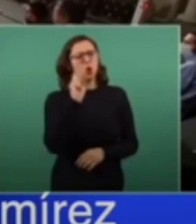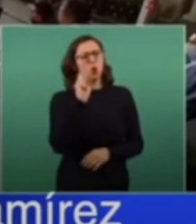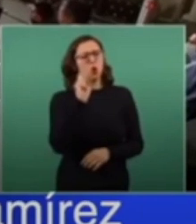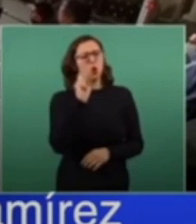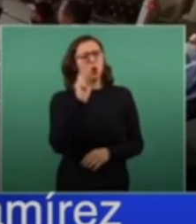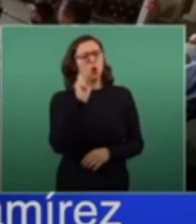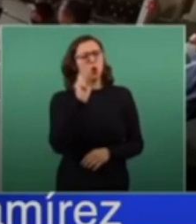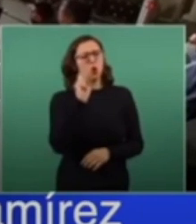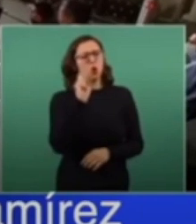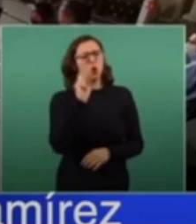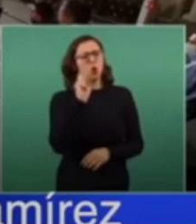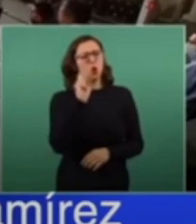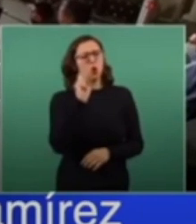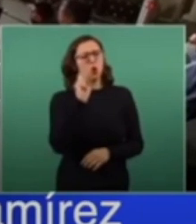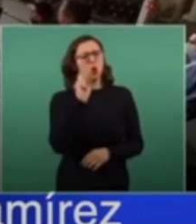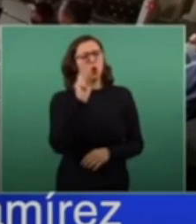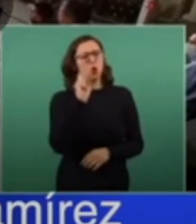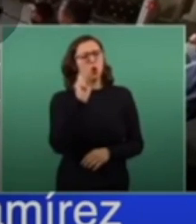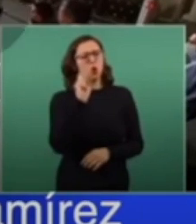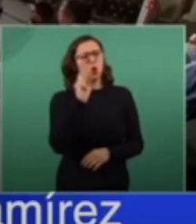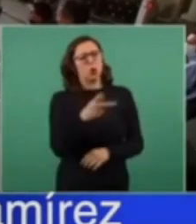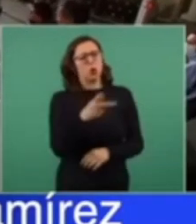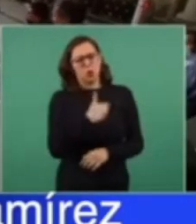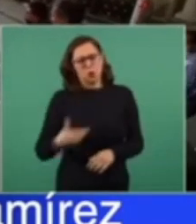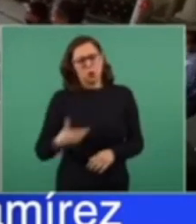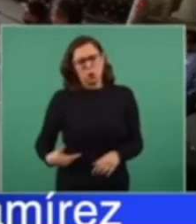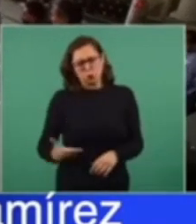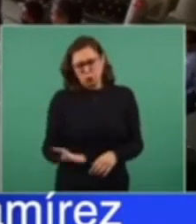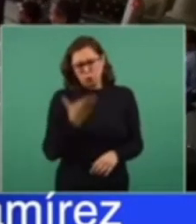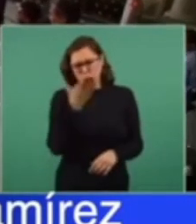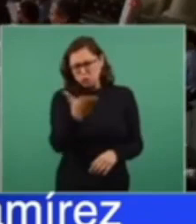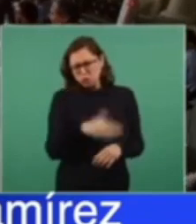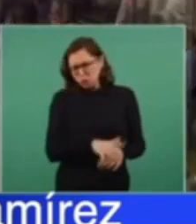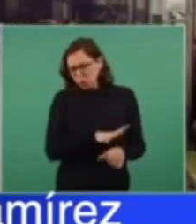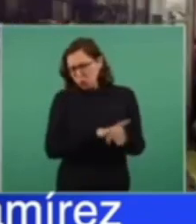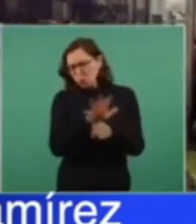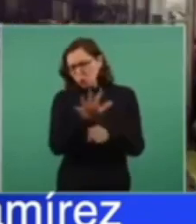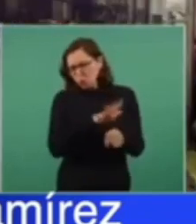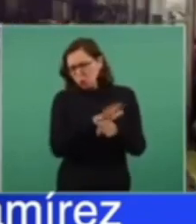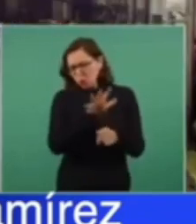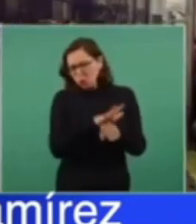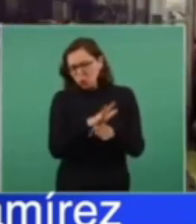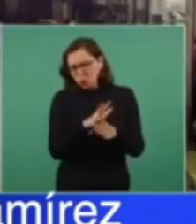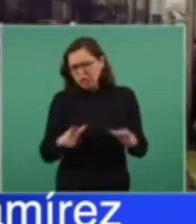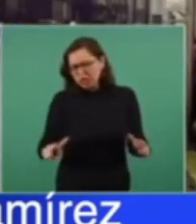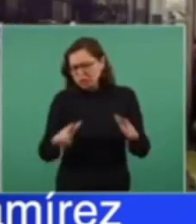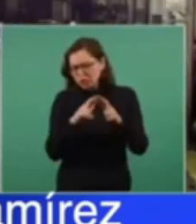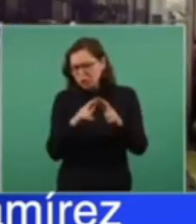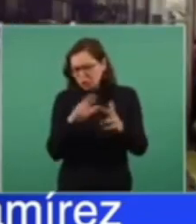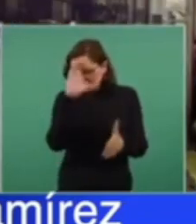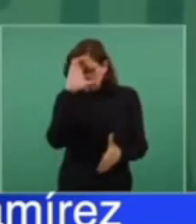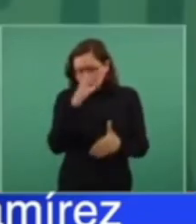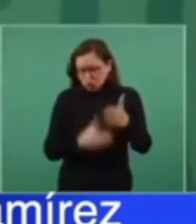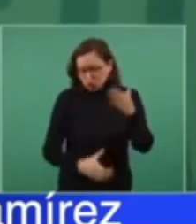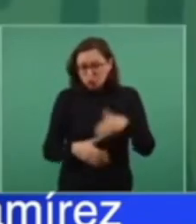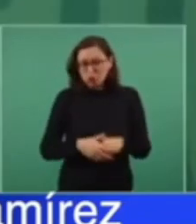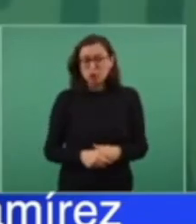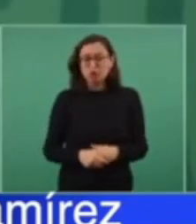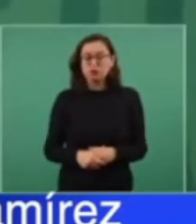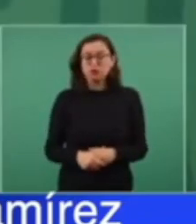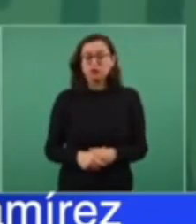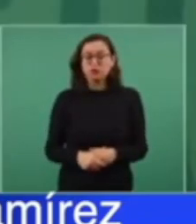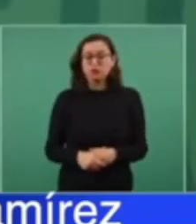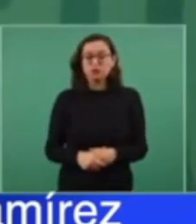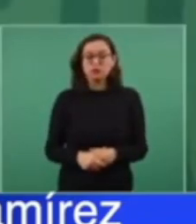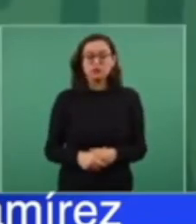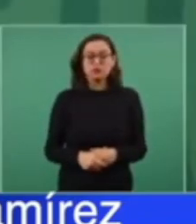berrinches en México. Escuchemos. ¿Presa o practica la fe católica? Yo soy cristiano y